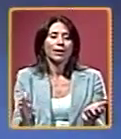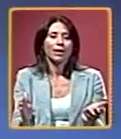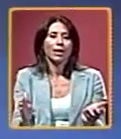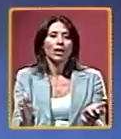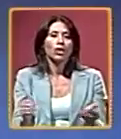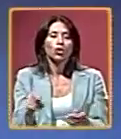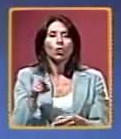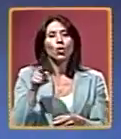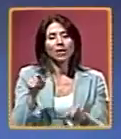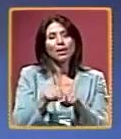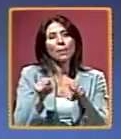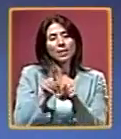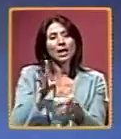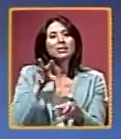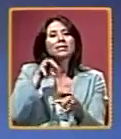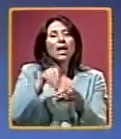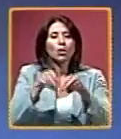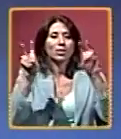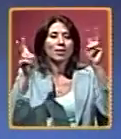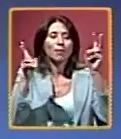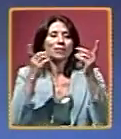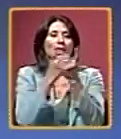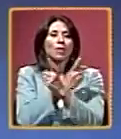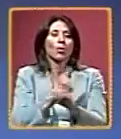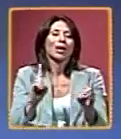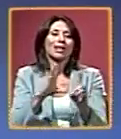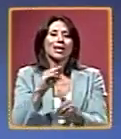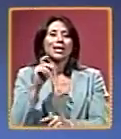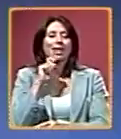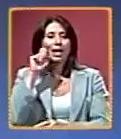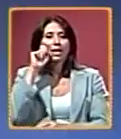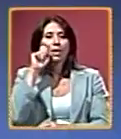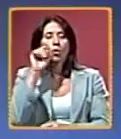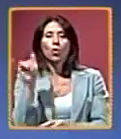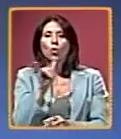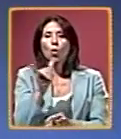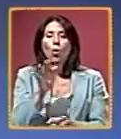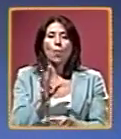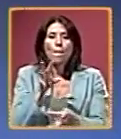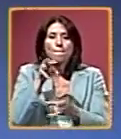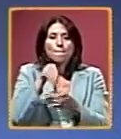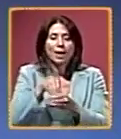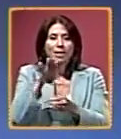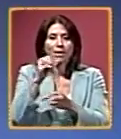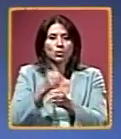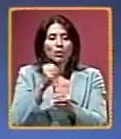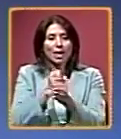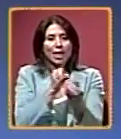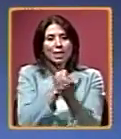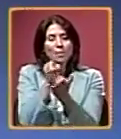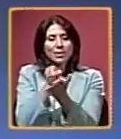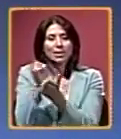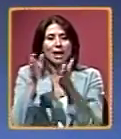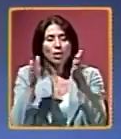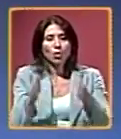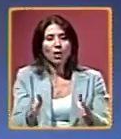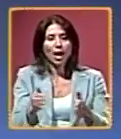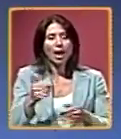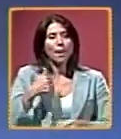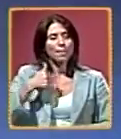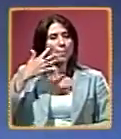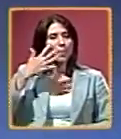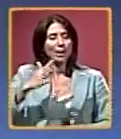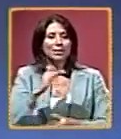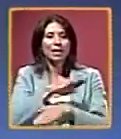donde ha estado también en temas de democracia y temas de género, como parte de su tarea de investigadora, me parece que todo